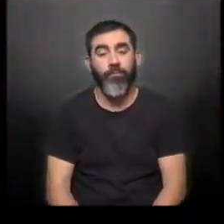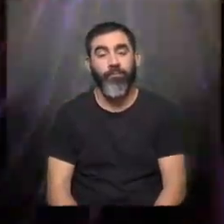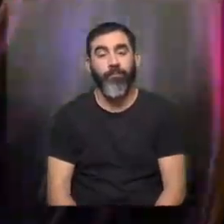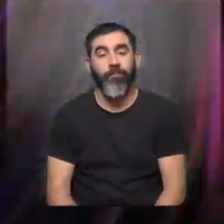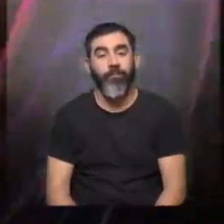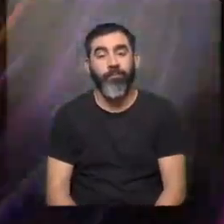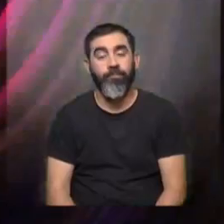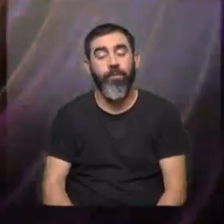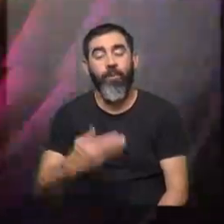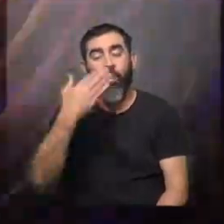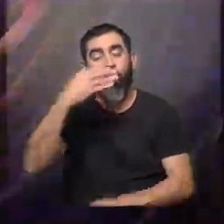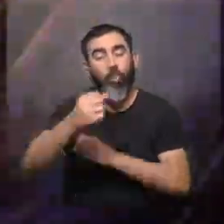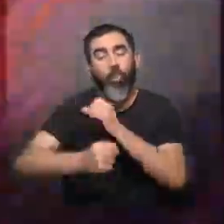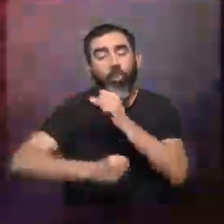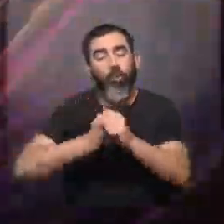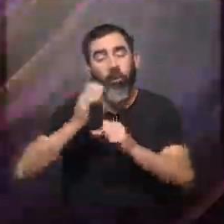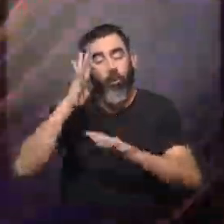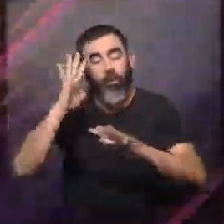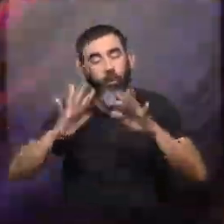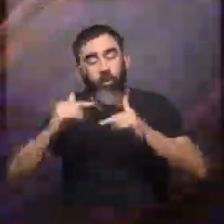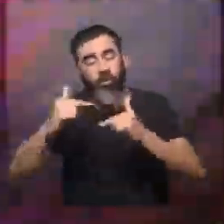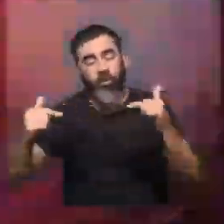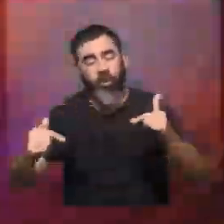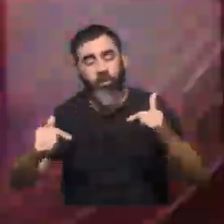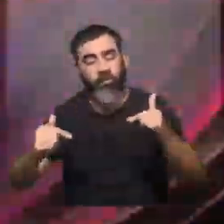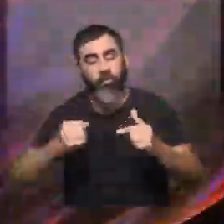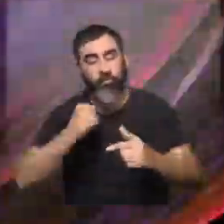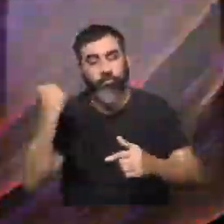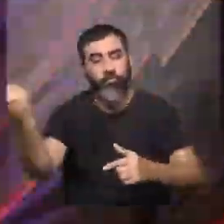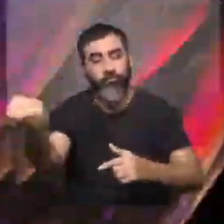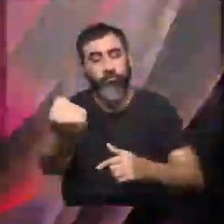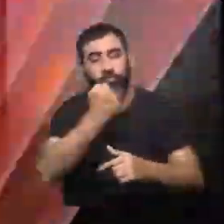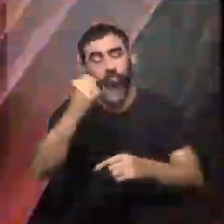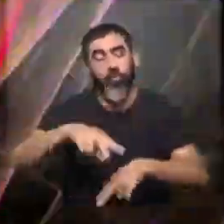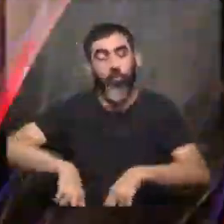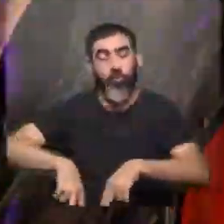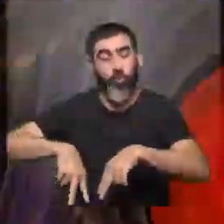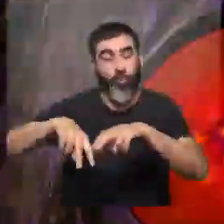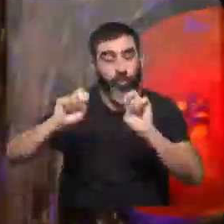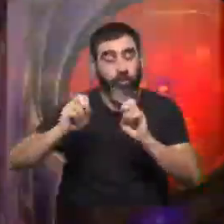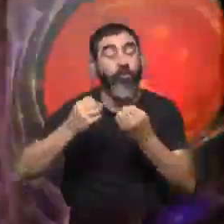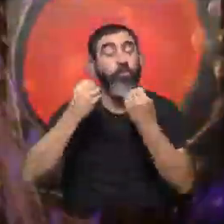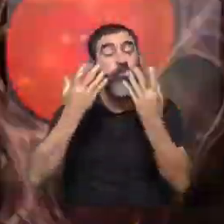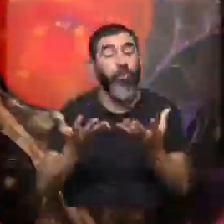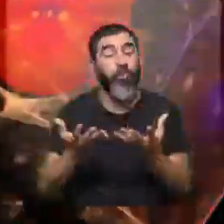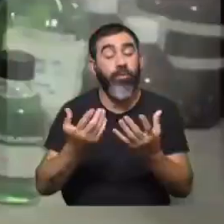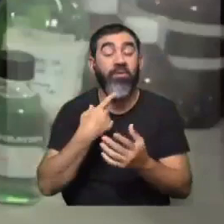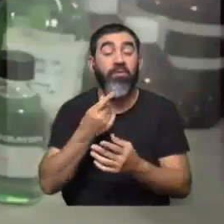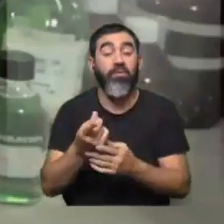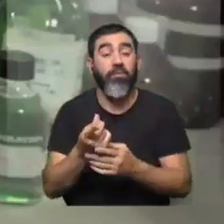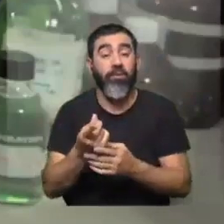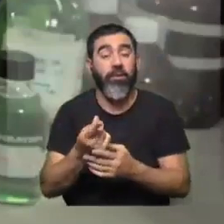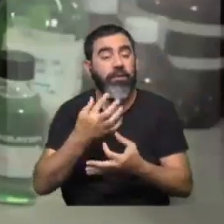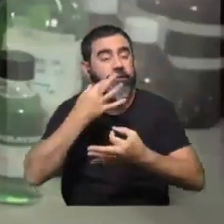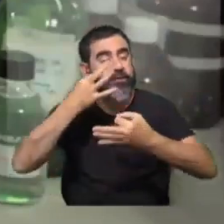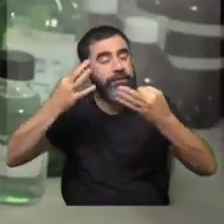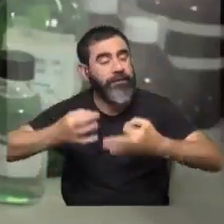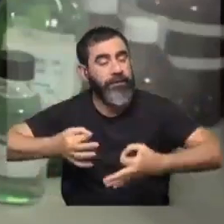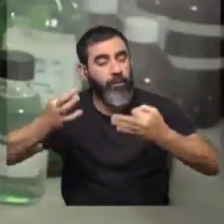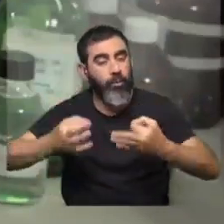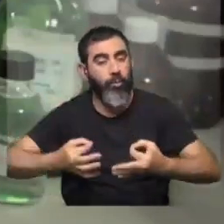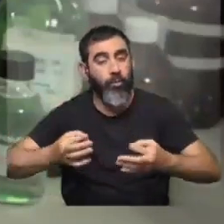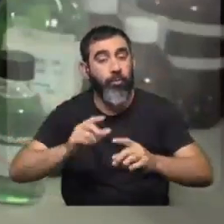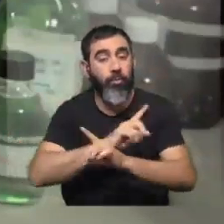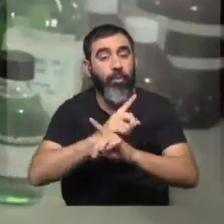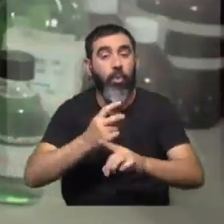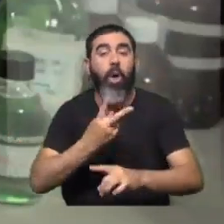En los últimos años los psicodélicos tomaron mucha importancia en la investigación porque se consideran seguros por no